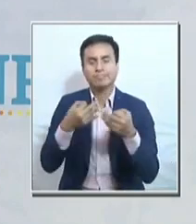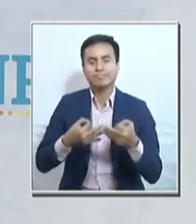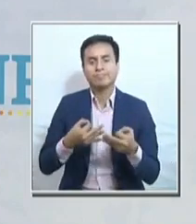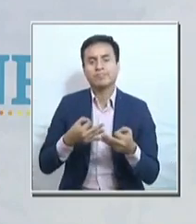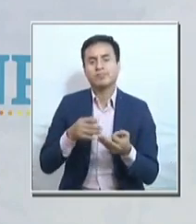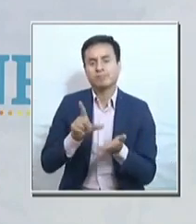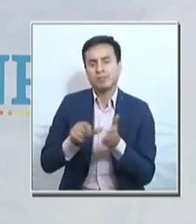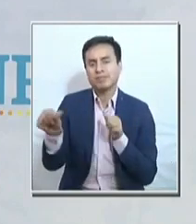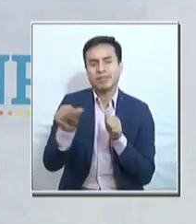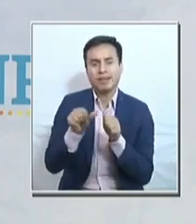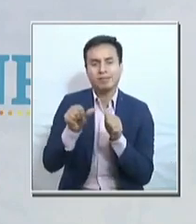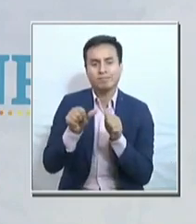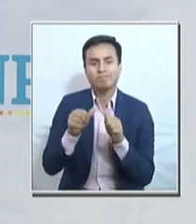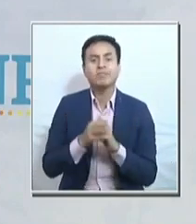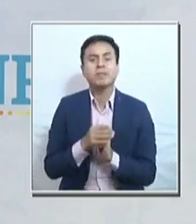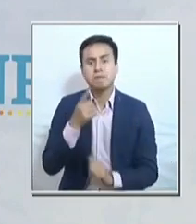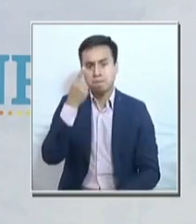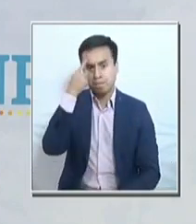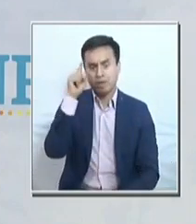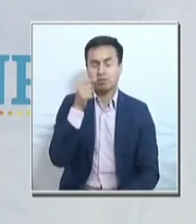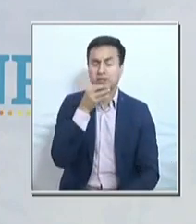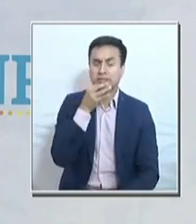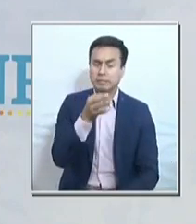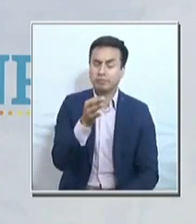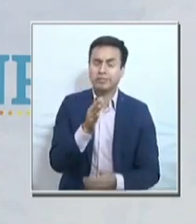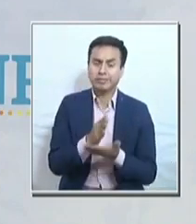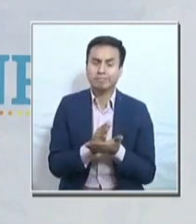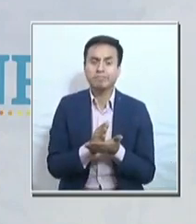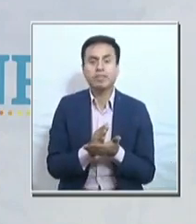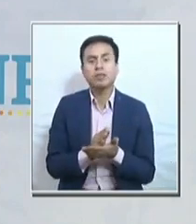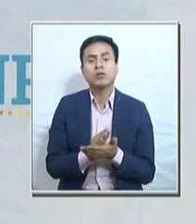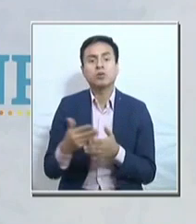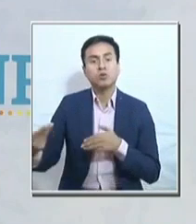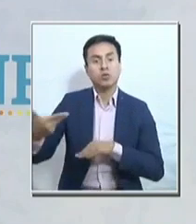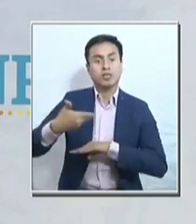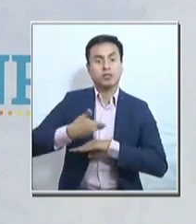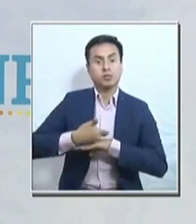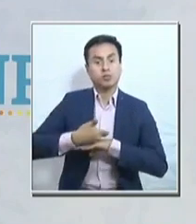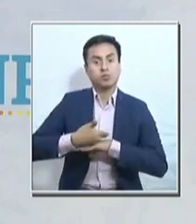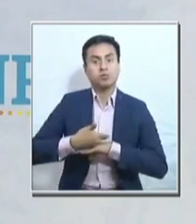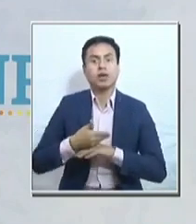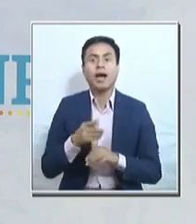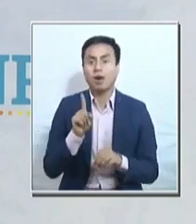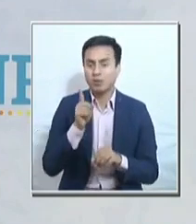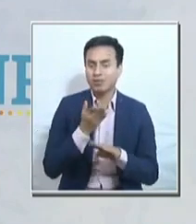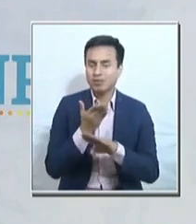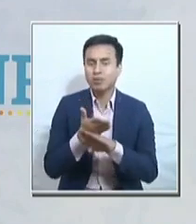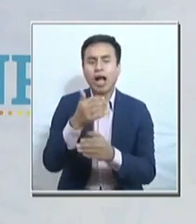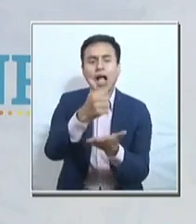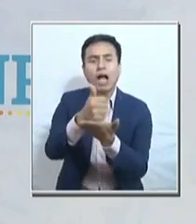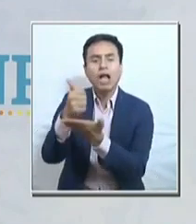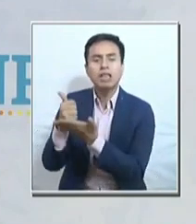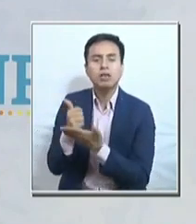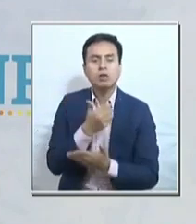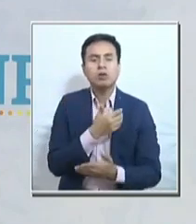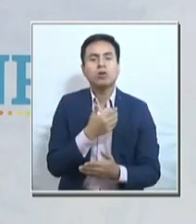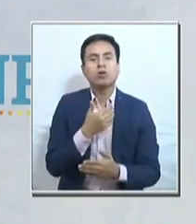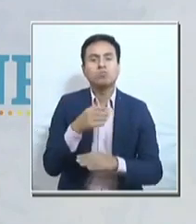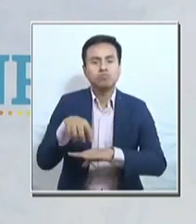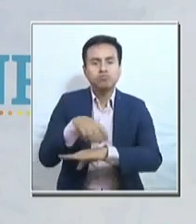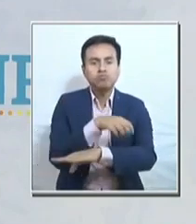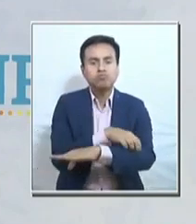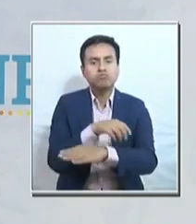de vacunación más cercano. Pero debo decir que una de las solicitudes que hemos hecho, sobre todo a los alcaldes y a los gobiernos locales en